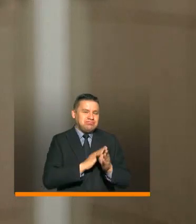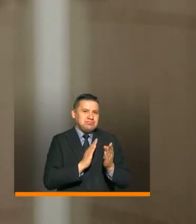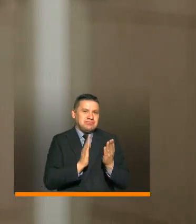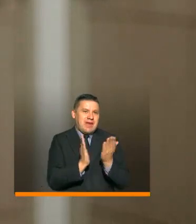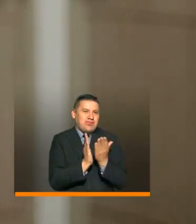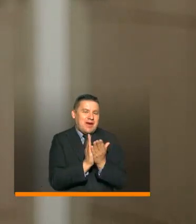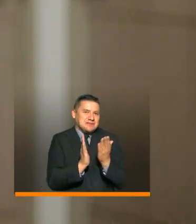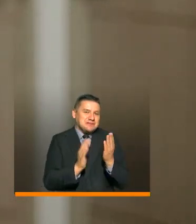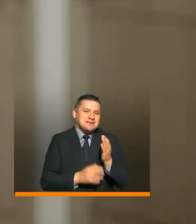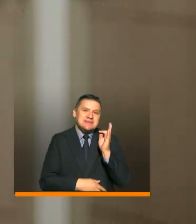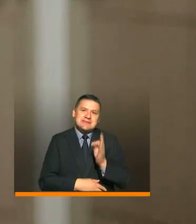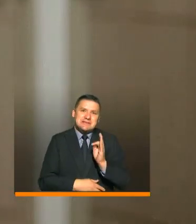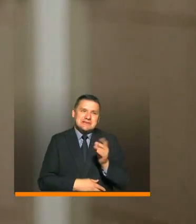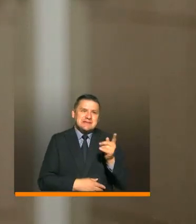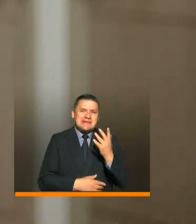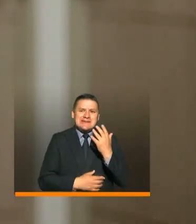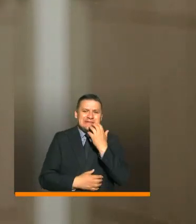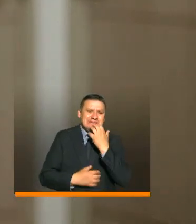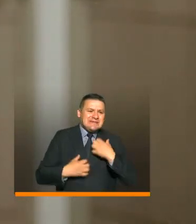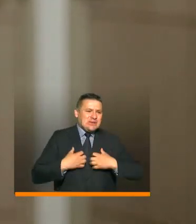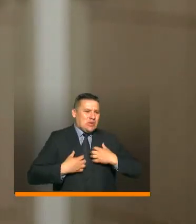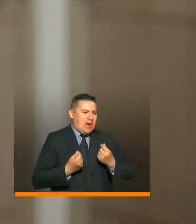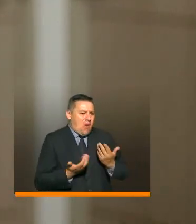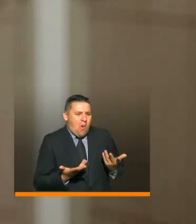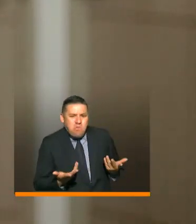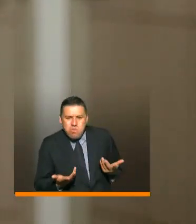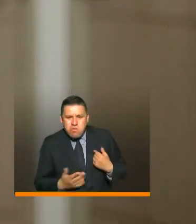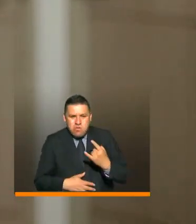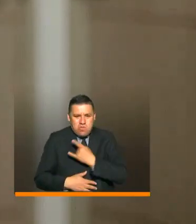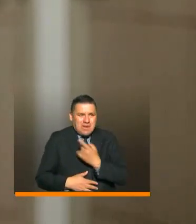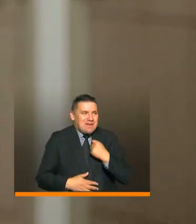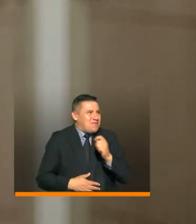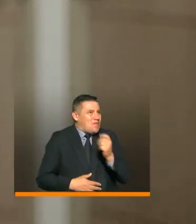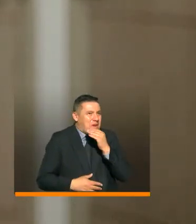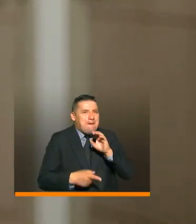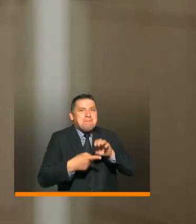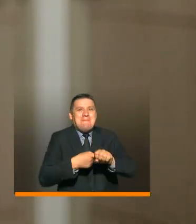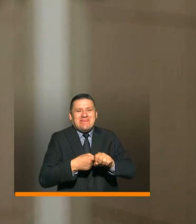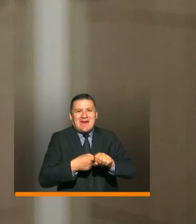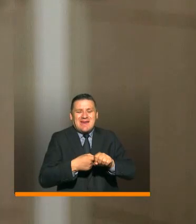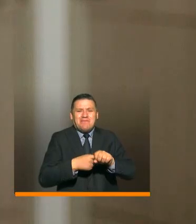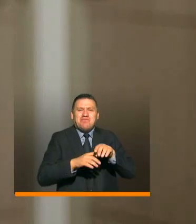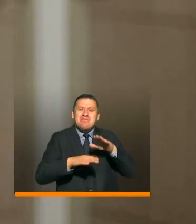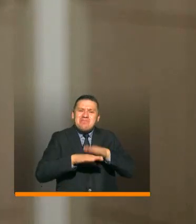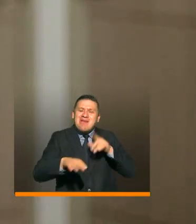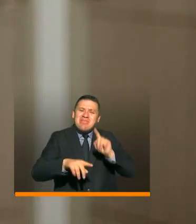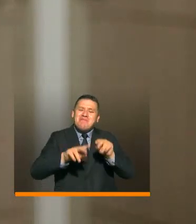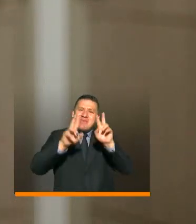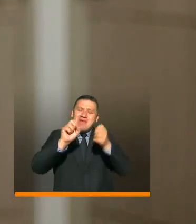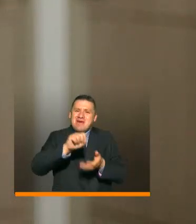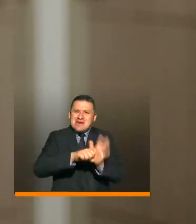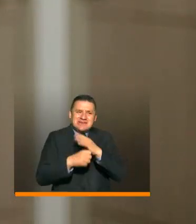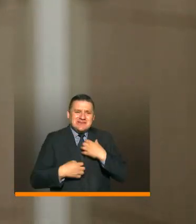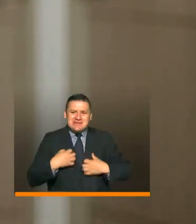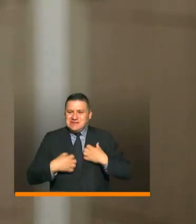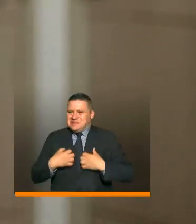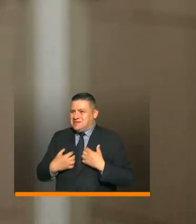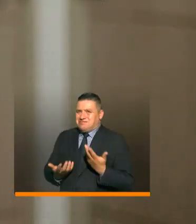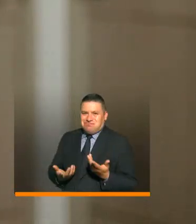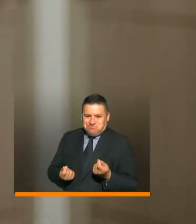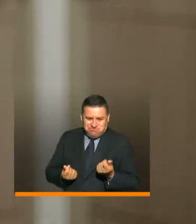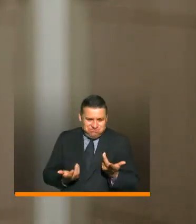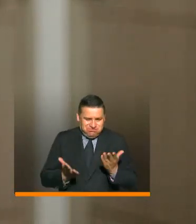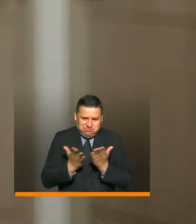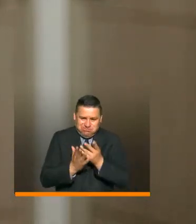educación. Siempre había un susto cuando se empezó pues con todo eso de la pandemia, porque ya Daniel se va a quedar